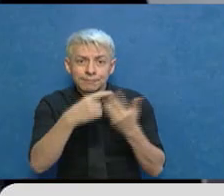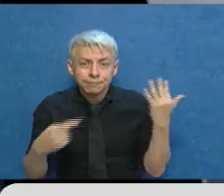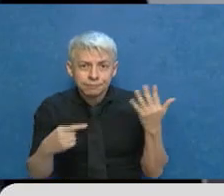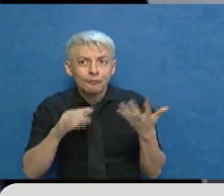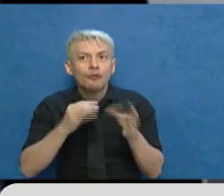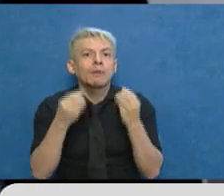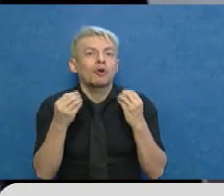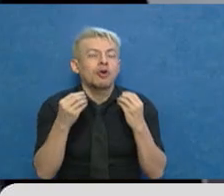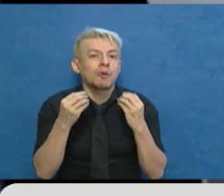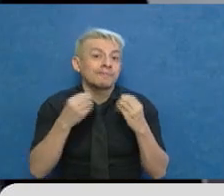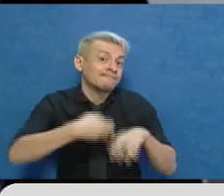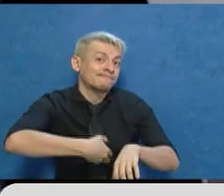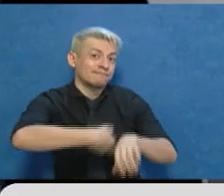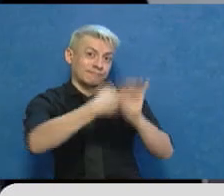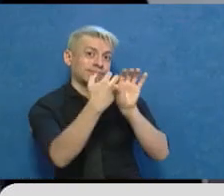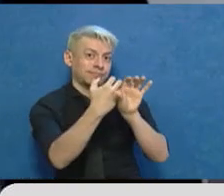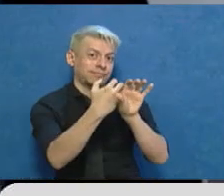telefónicas por videoconferencia,